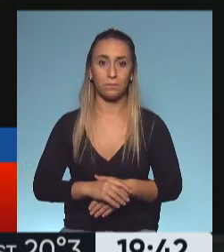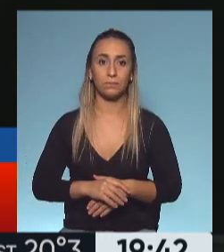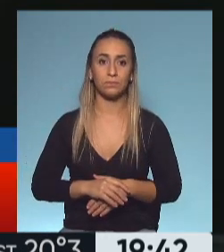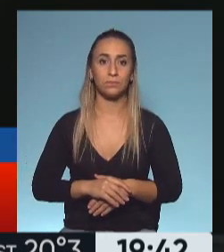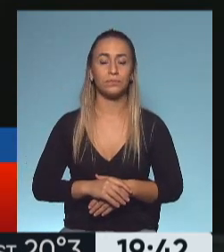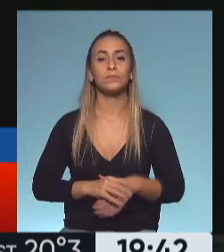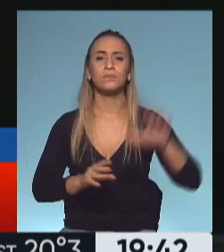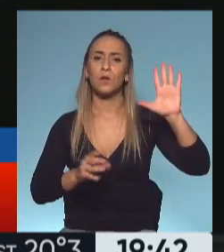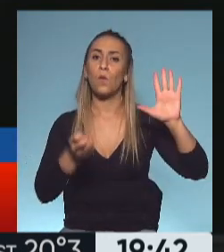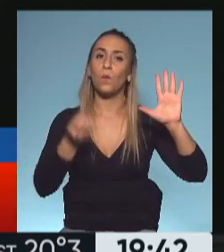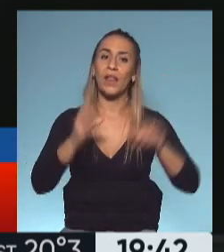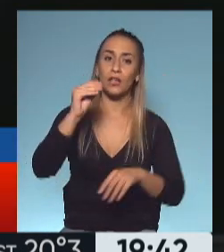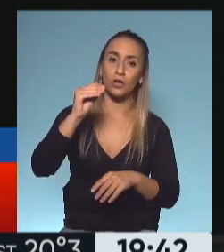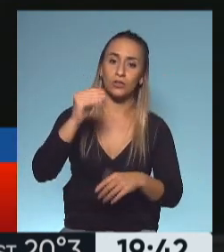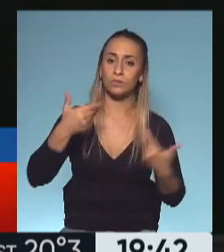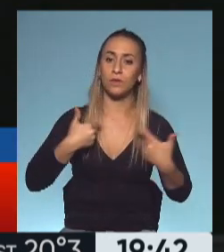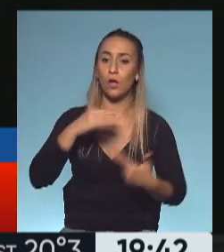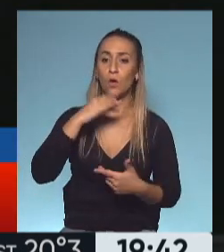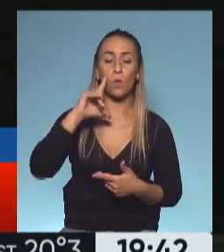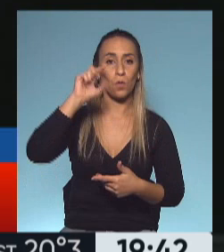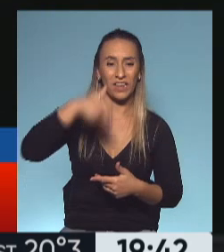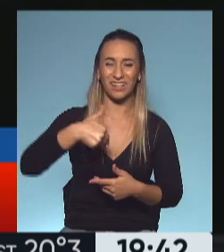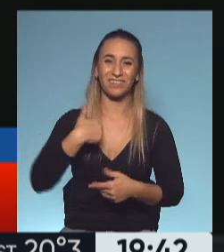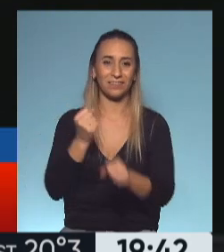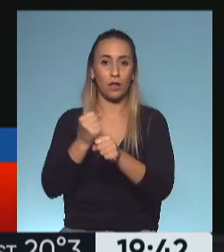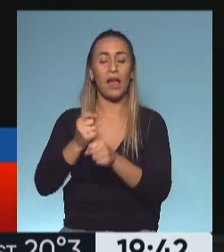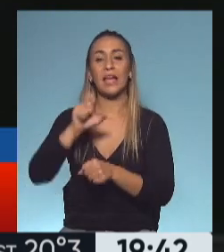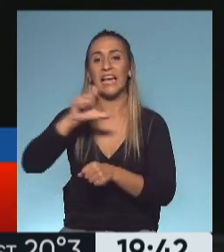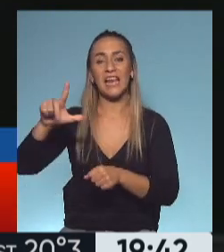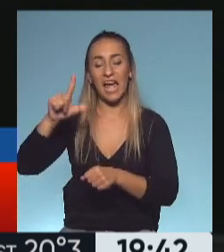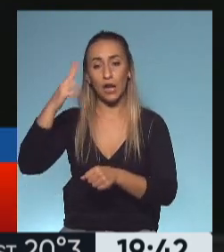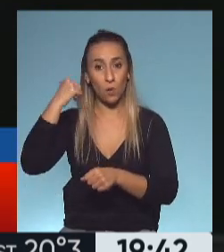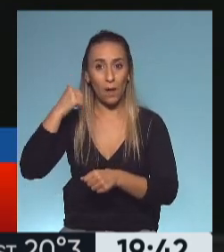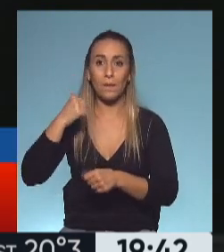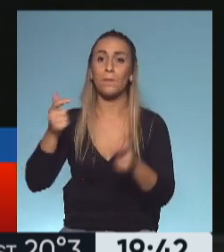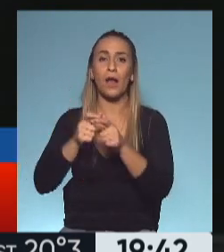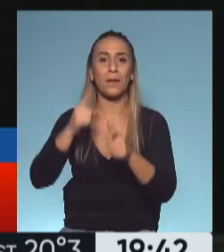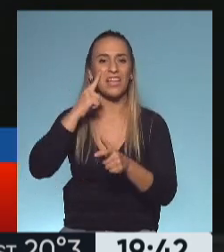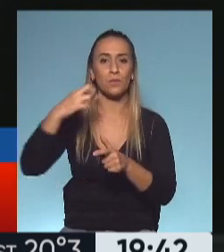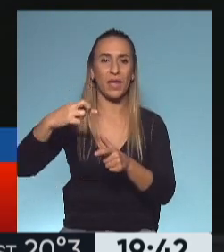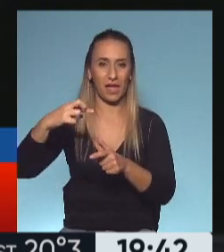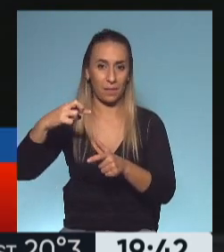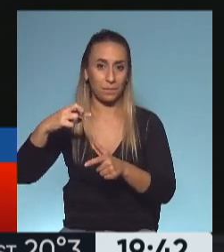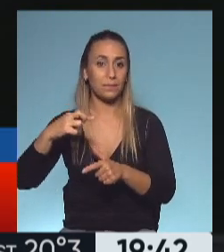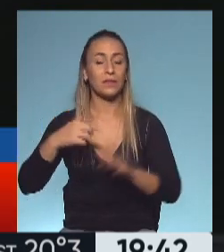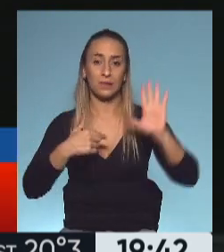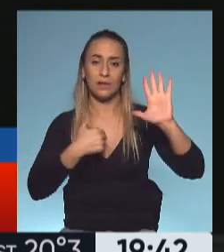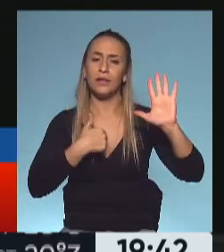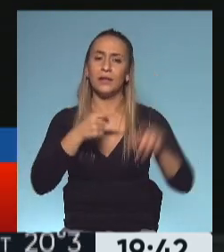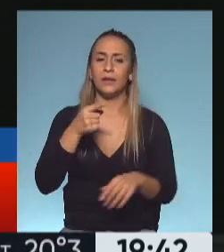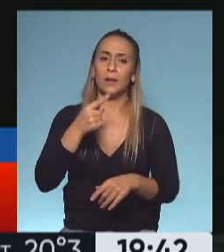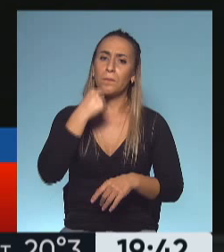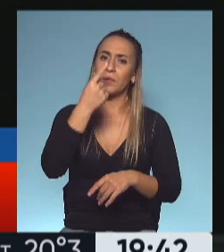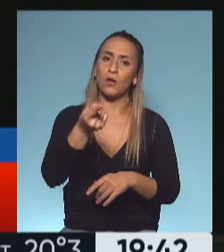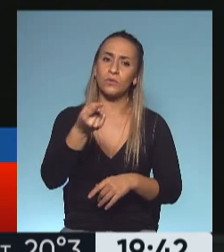Buenas noches, Julián Baccarini para Canal 9 EIP, acá gobernador. Una de las preguntas